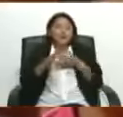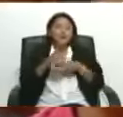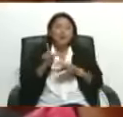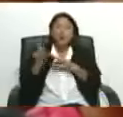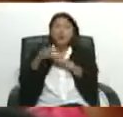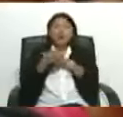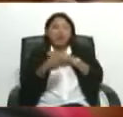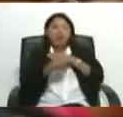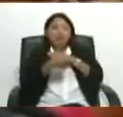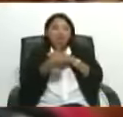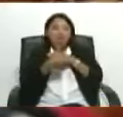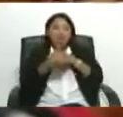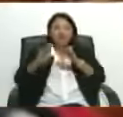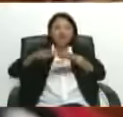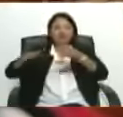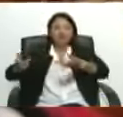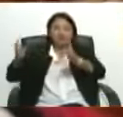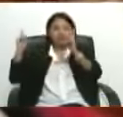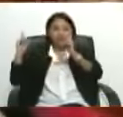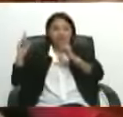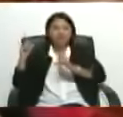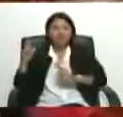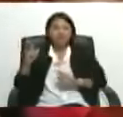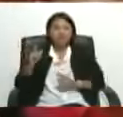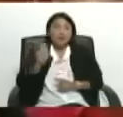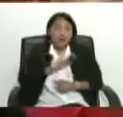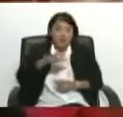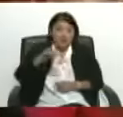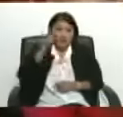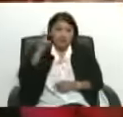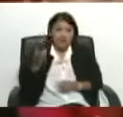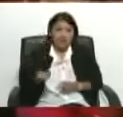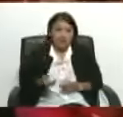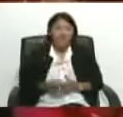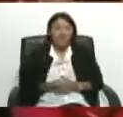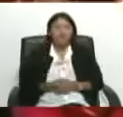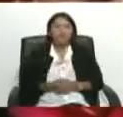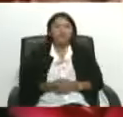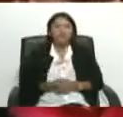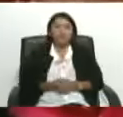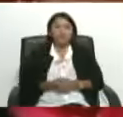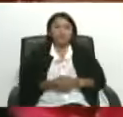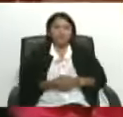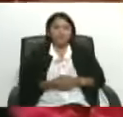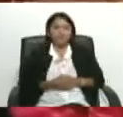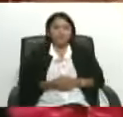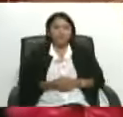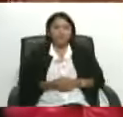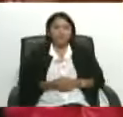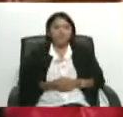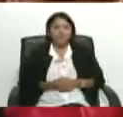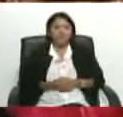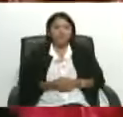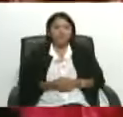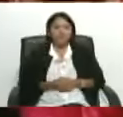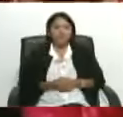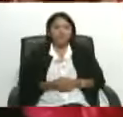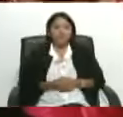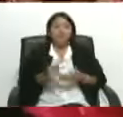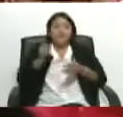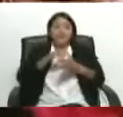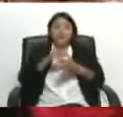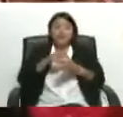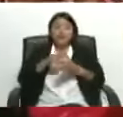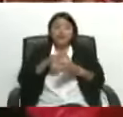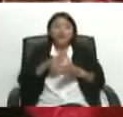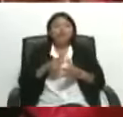Guyana de entregar concesiones en mar territorial que es nuestro, con todos los mecanismos. Y quinto,